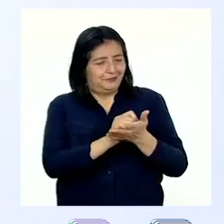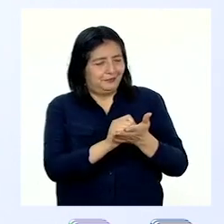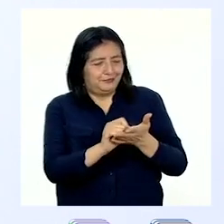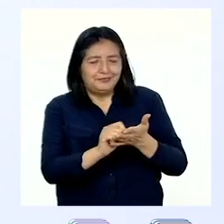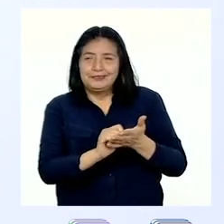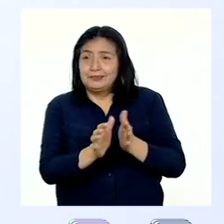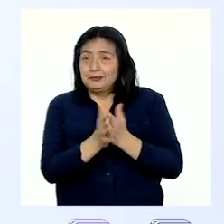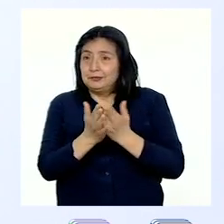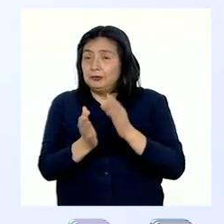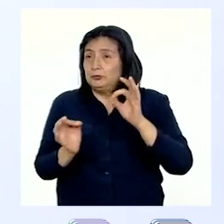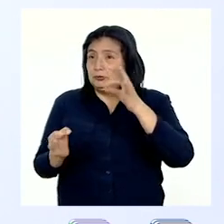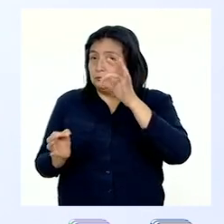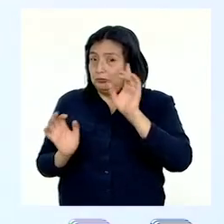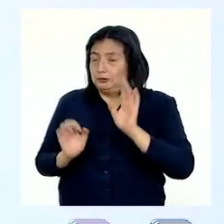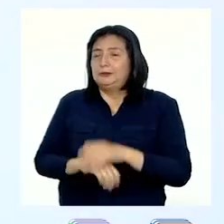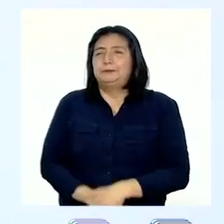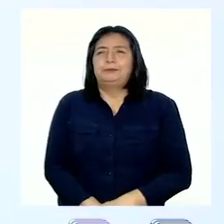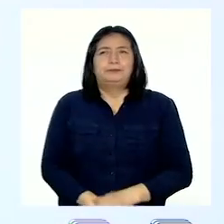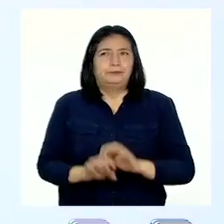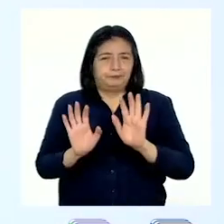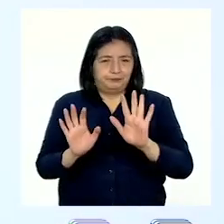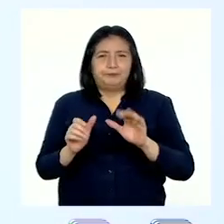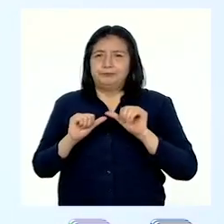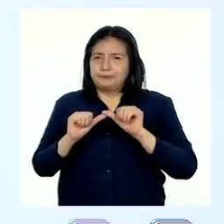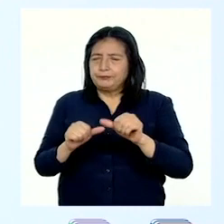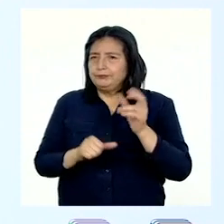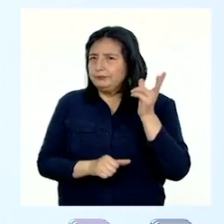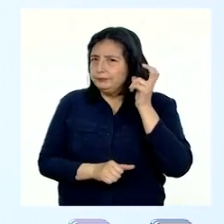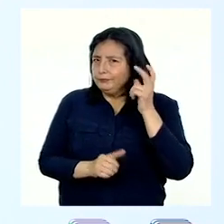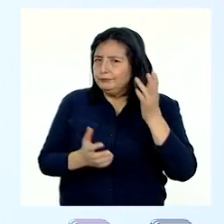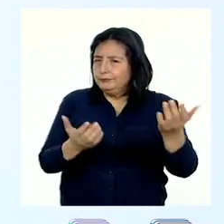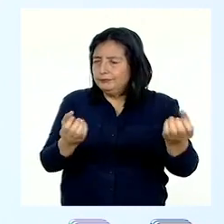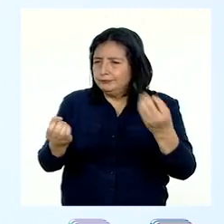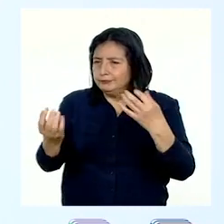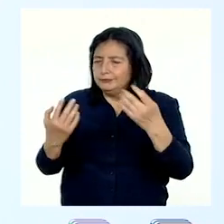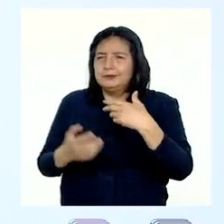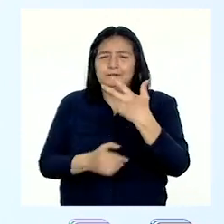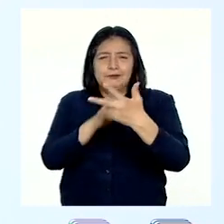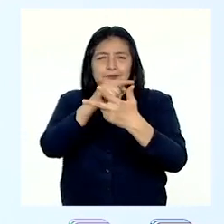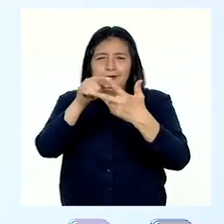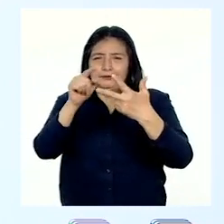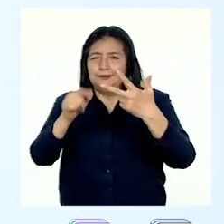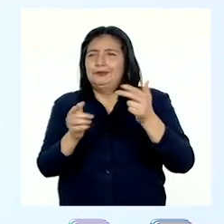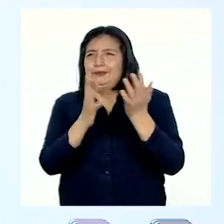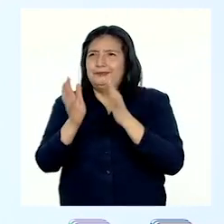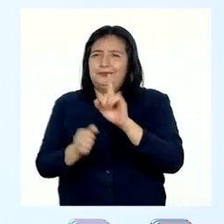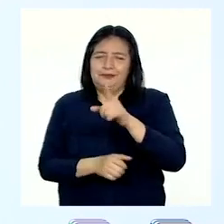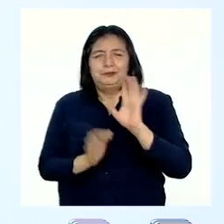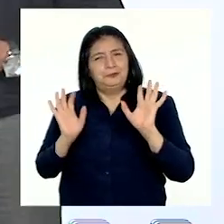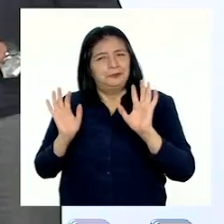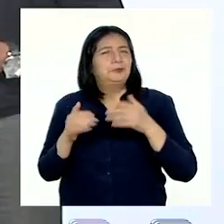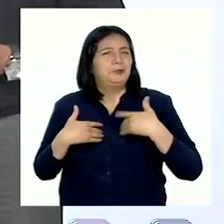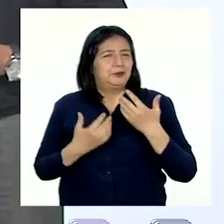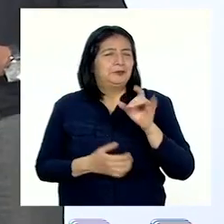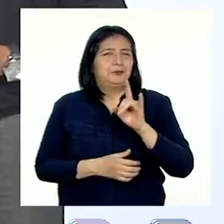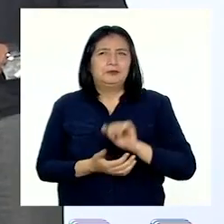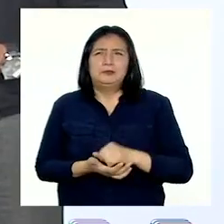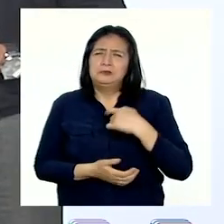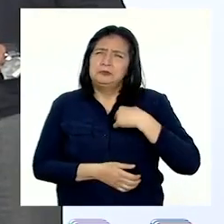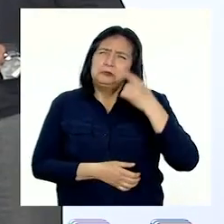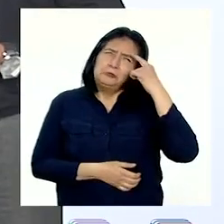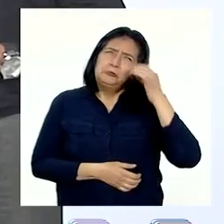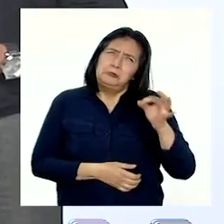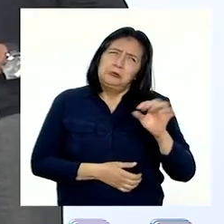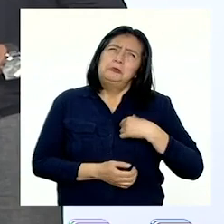en sus cuadernos u hojas. Vamos a seguir escuchando las propuestas de mis 3 estudiantes, seguro les servirán. Creo que